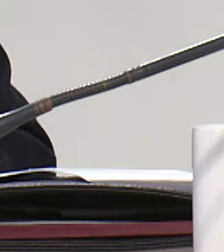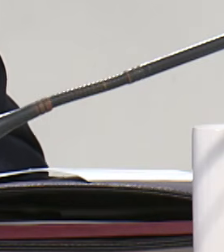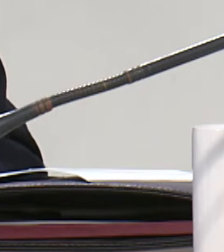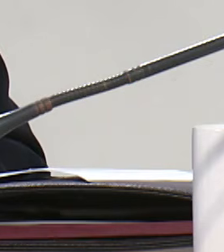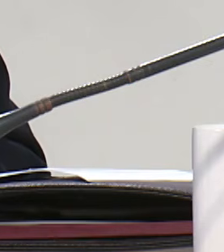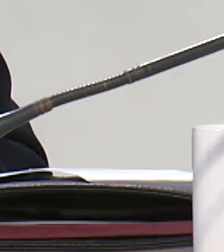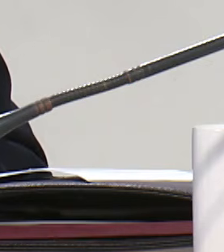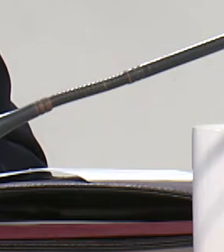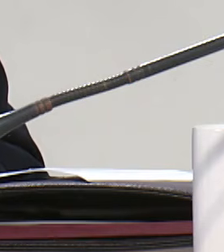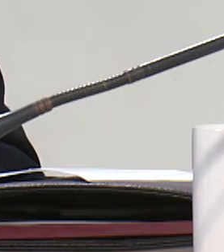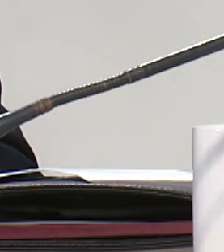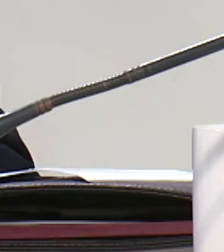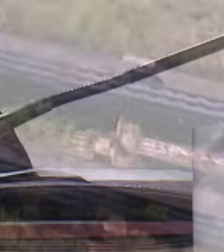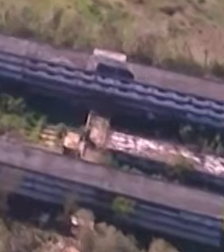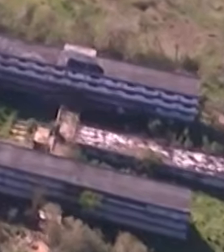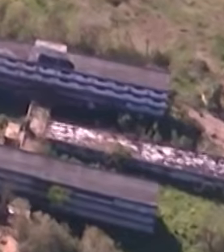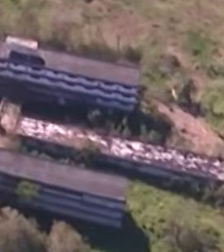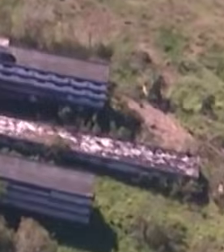ese territorio.